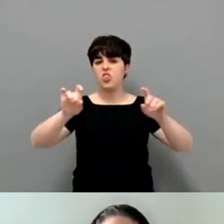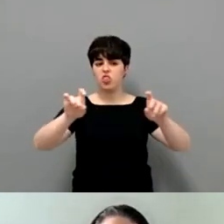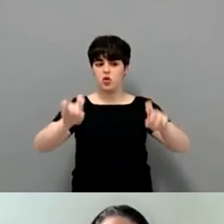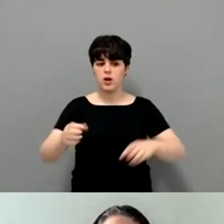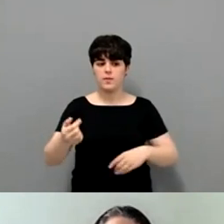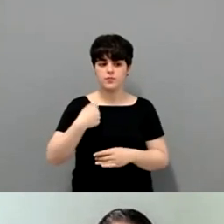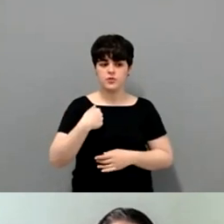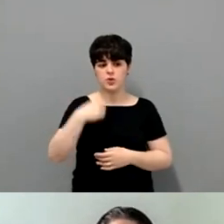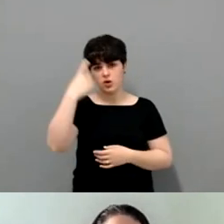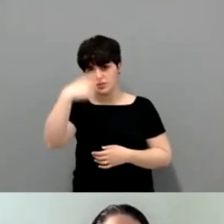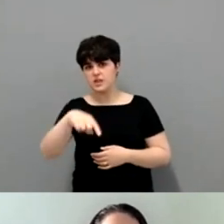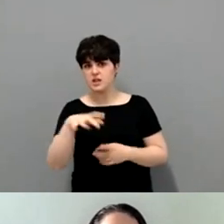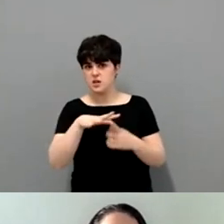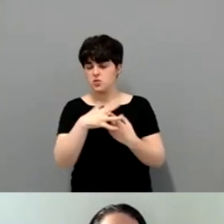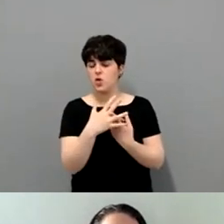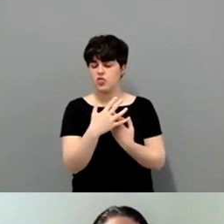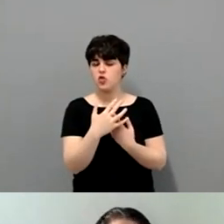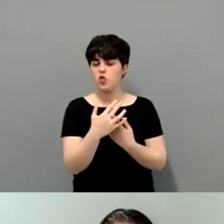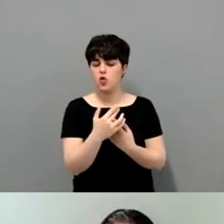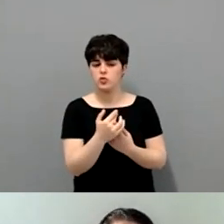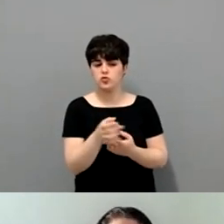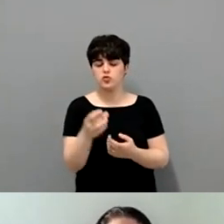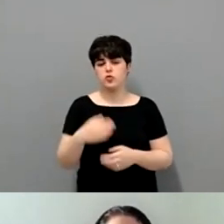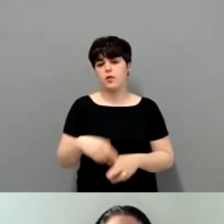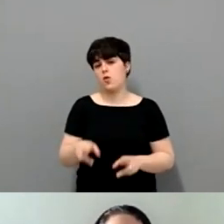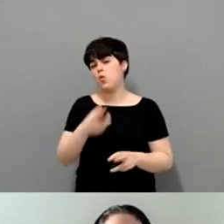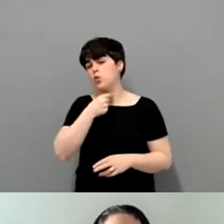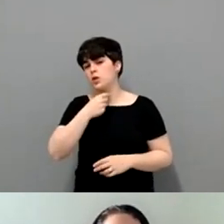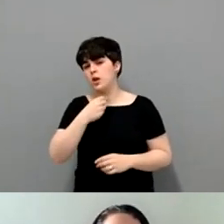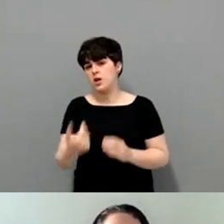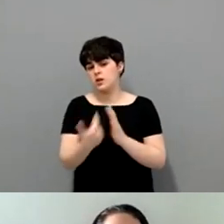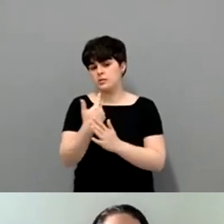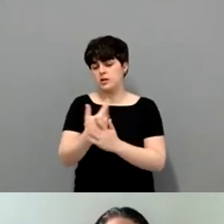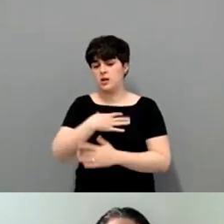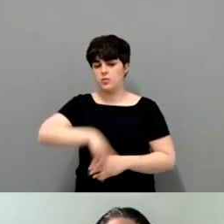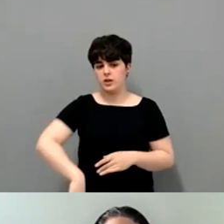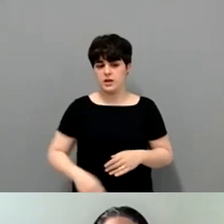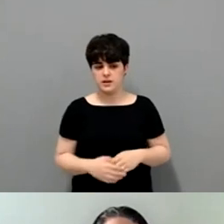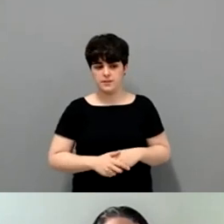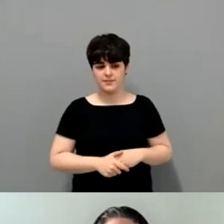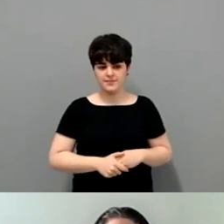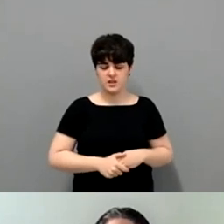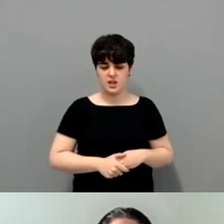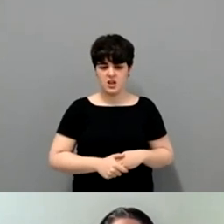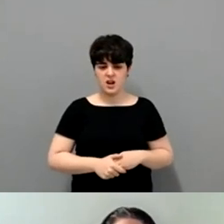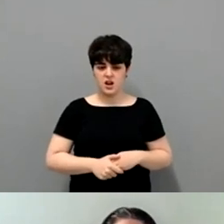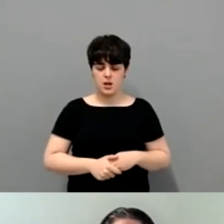yo sé y conozco, me gustaría que nos lo pudieras compartir. A ver, es